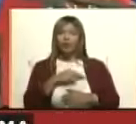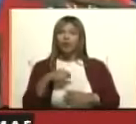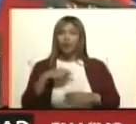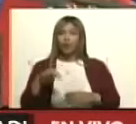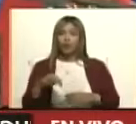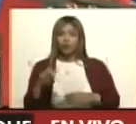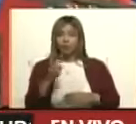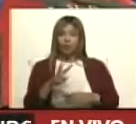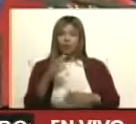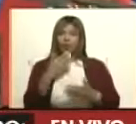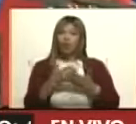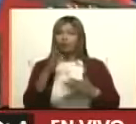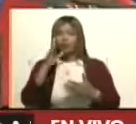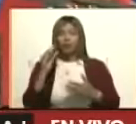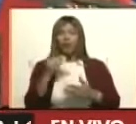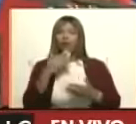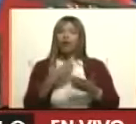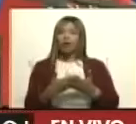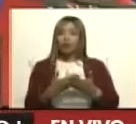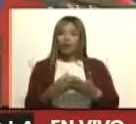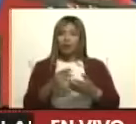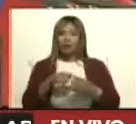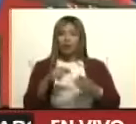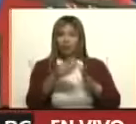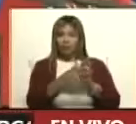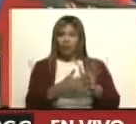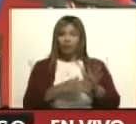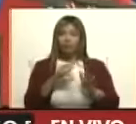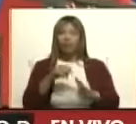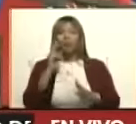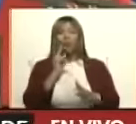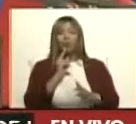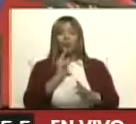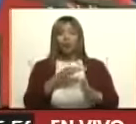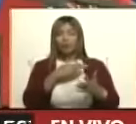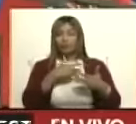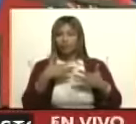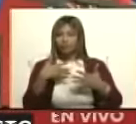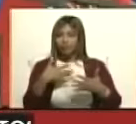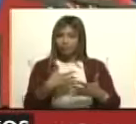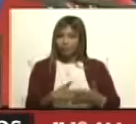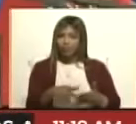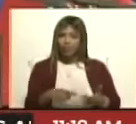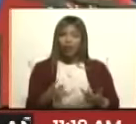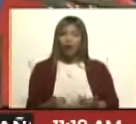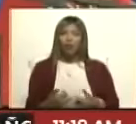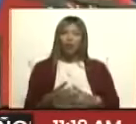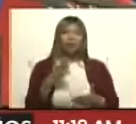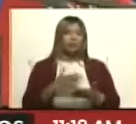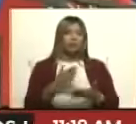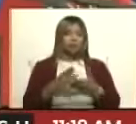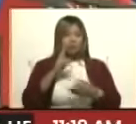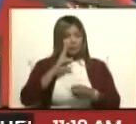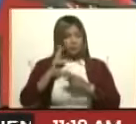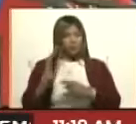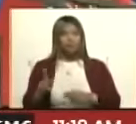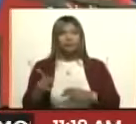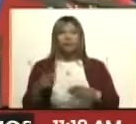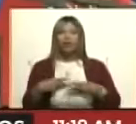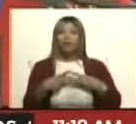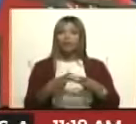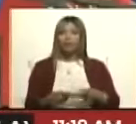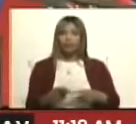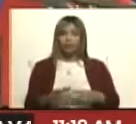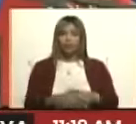Venezuela, gracias a Dios, gracias a la providencia, desde Bolívar, desde nuestros próceres, siempre respetamos la